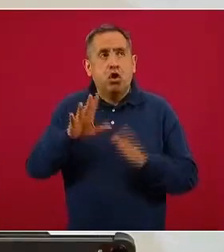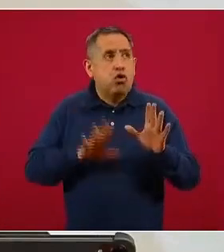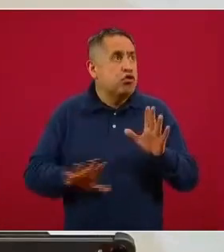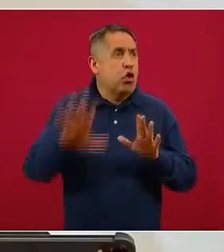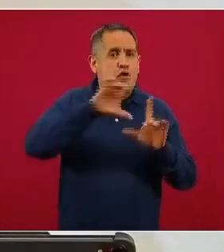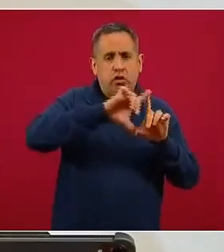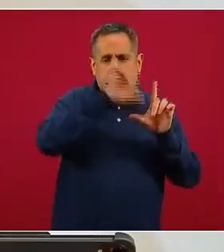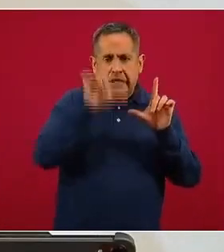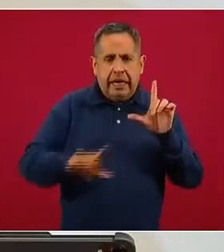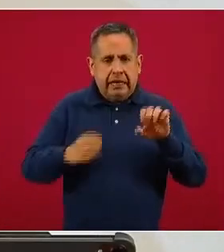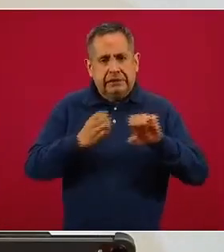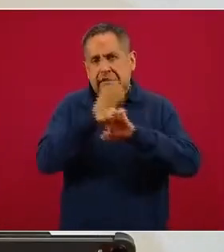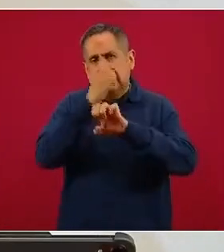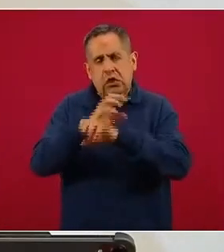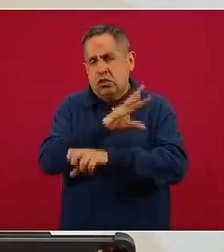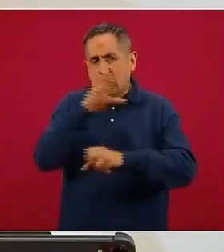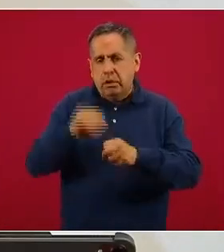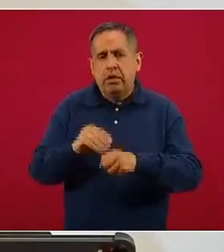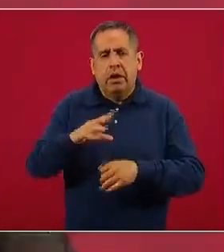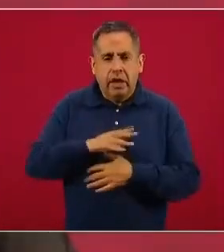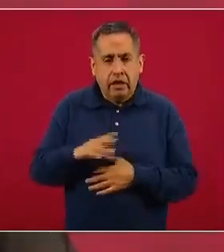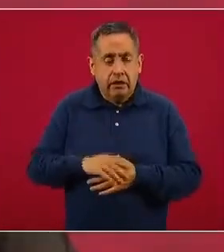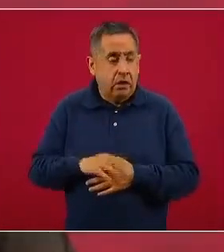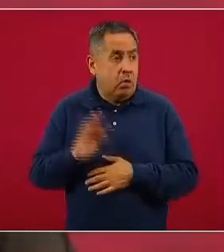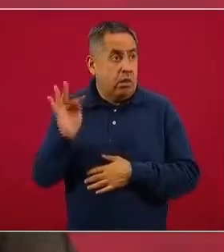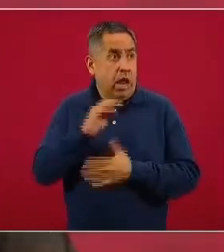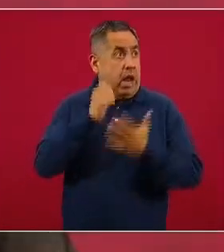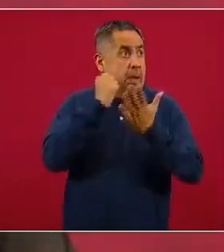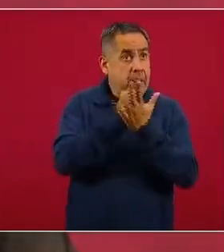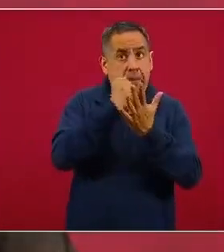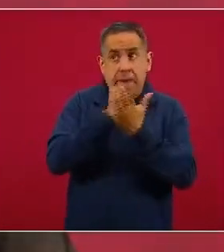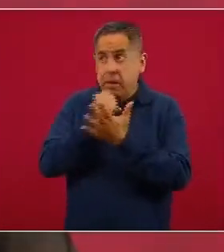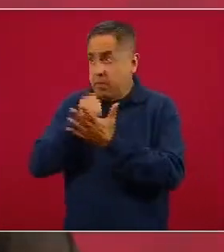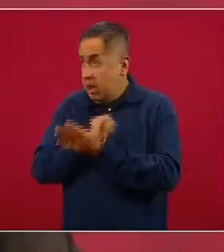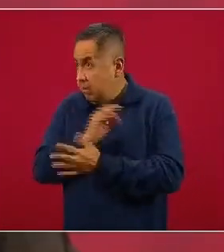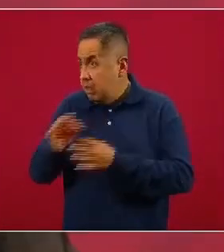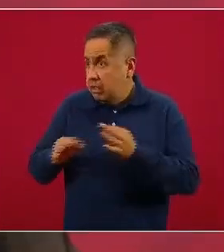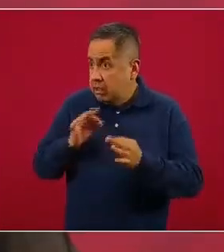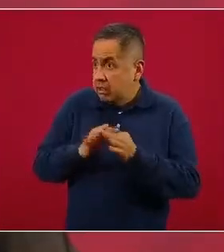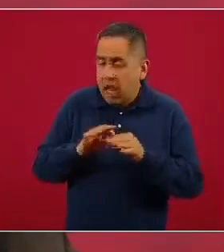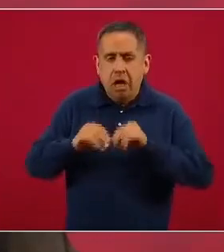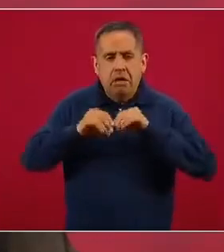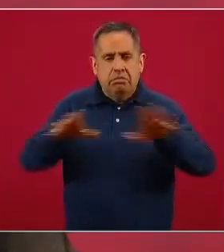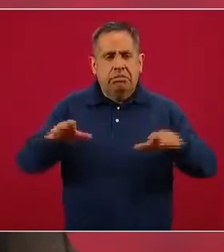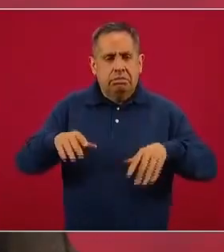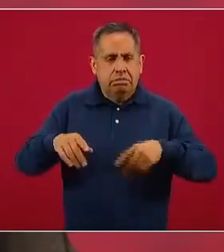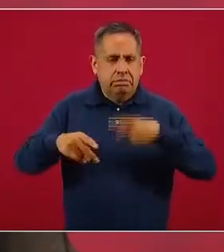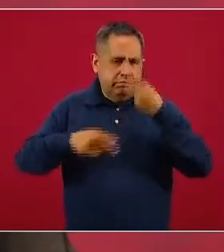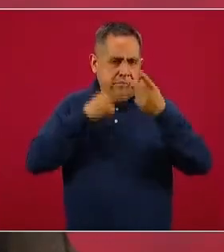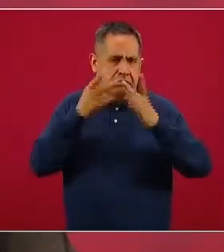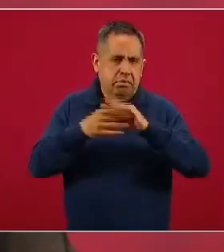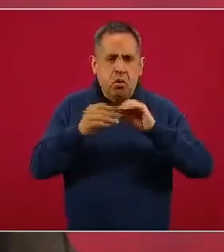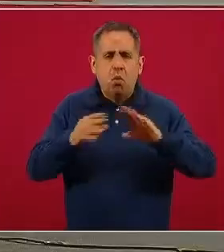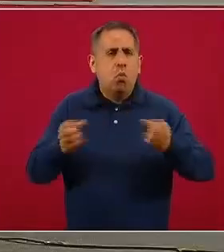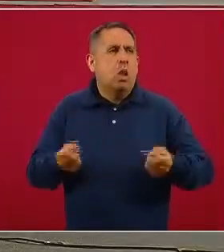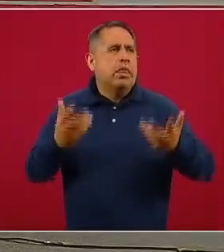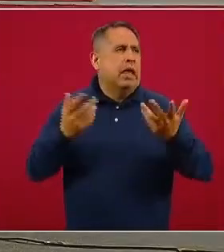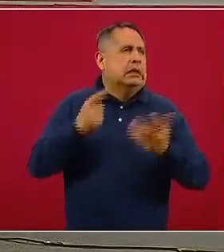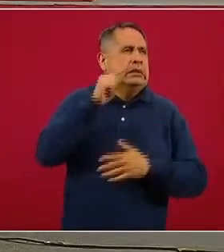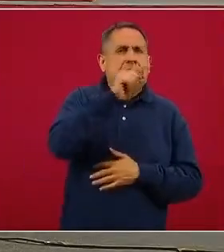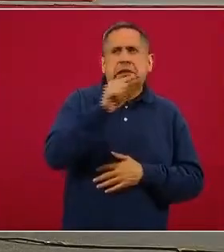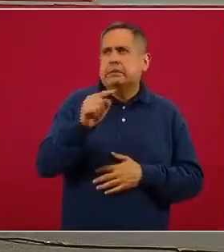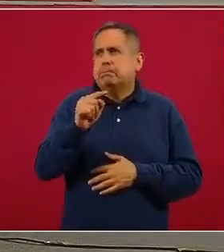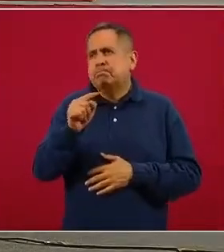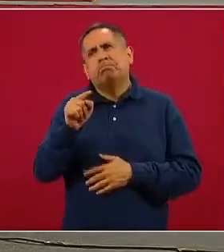entidades federativas y una vez que tengamos la ratificación por cada una de ellas podemos hacer la evaluación de que si